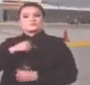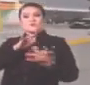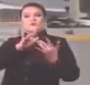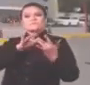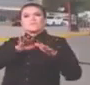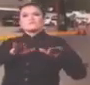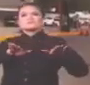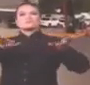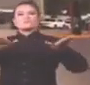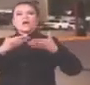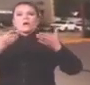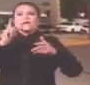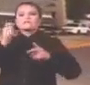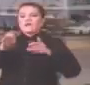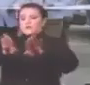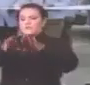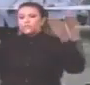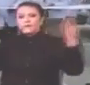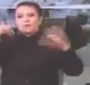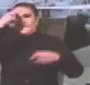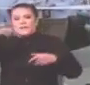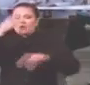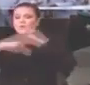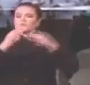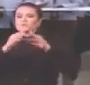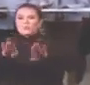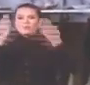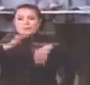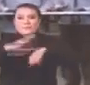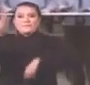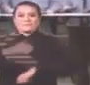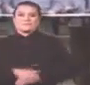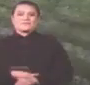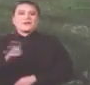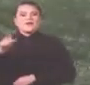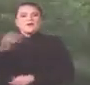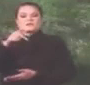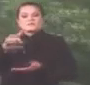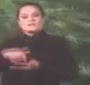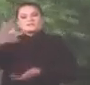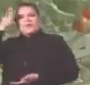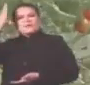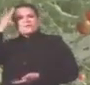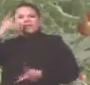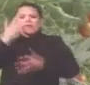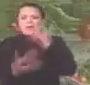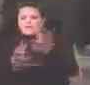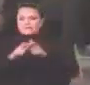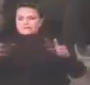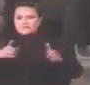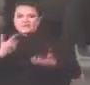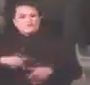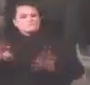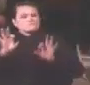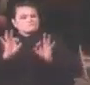Donde la conectividad aérea nos abre más puertas a México y el mundo. Donde somos líderes en el desarrollo